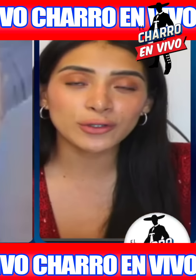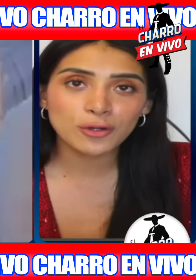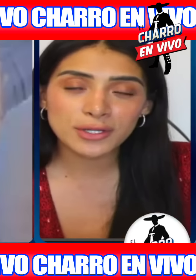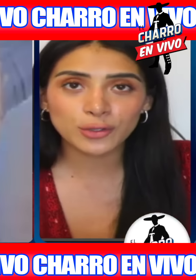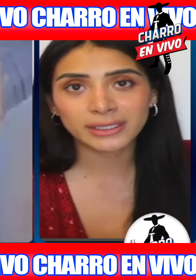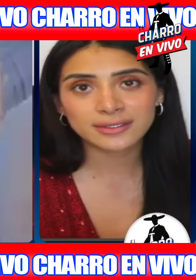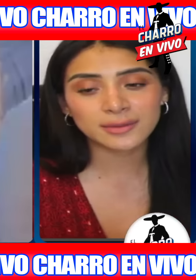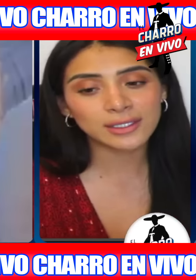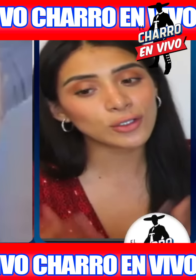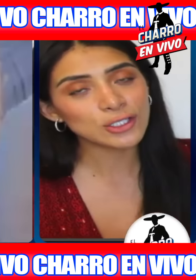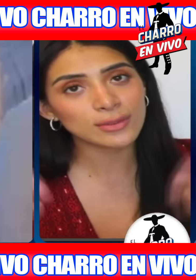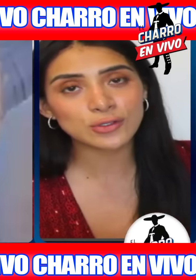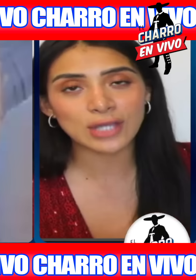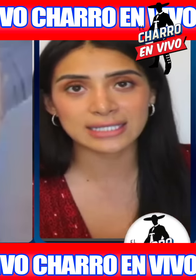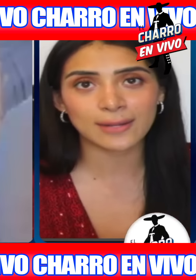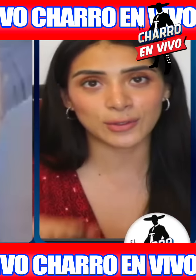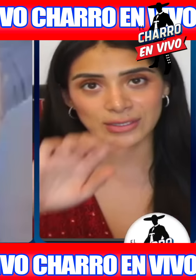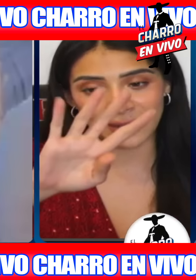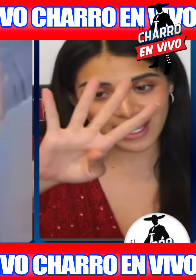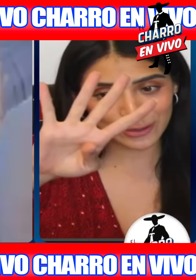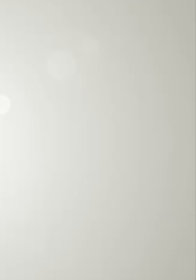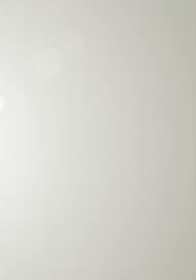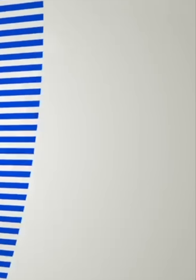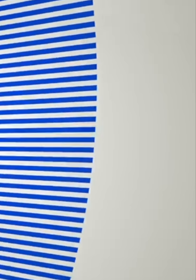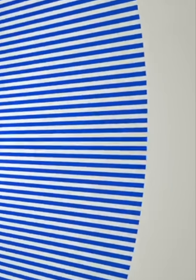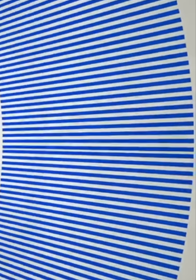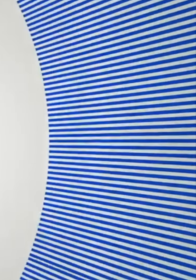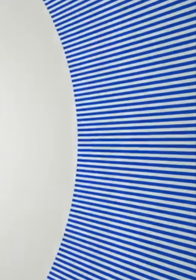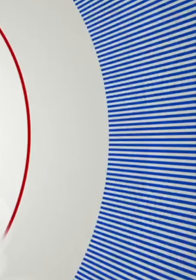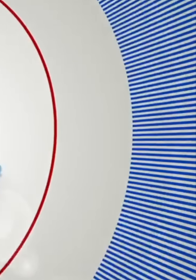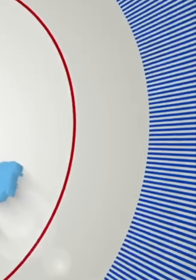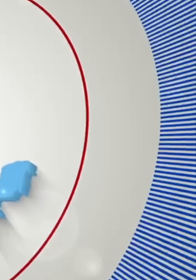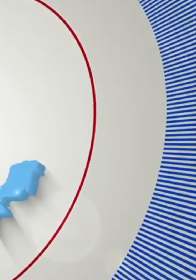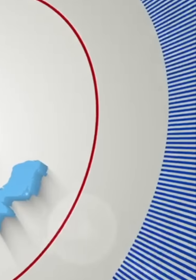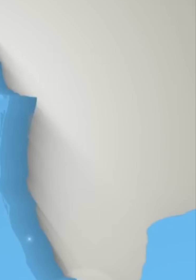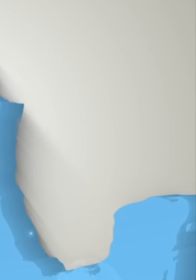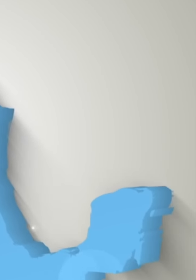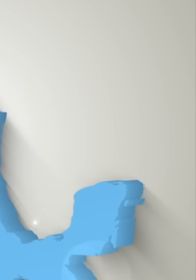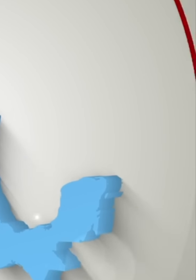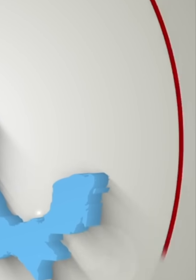Político. No olvides compartir este video y nos vemos hasta la próxima. Adiós.